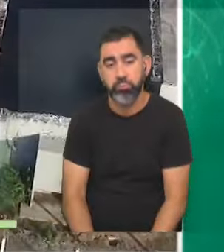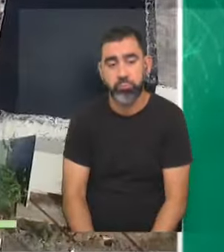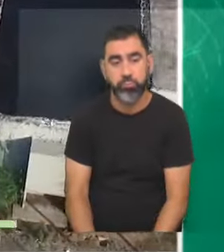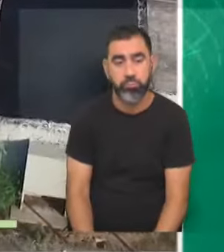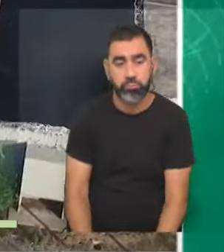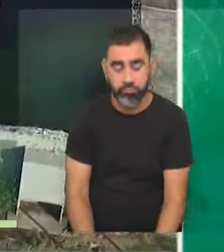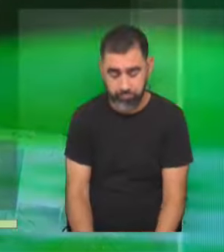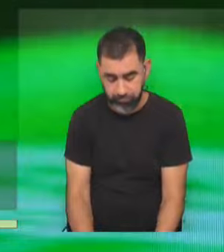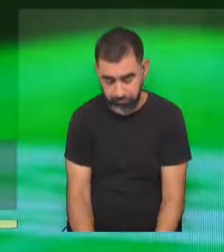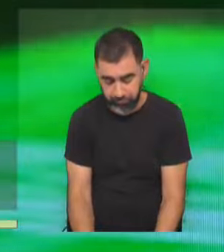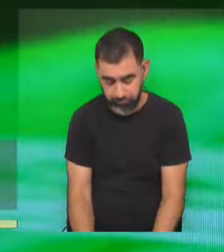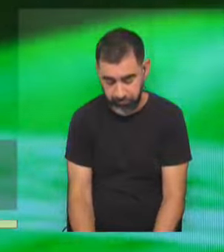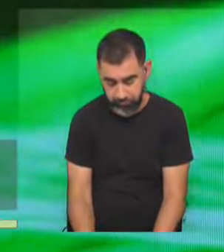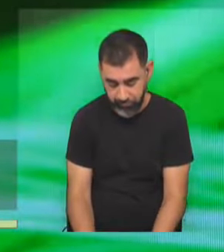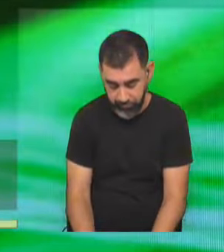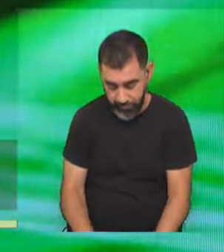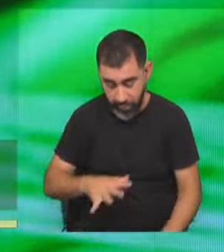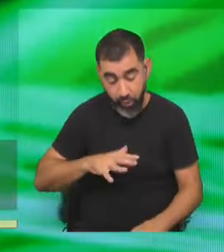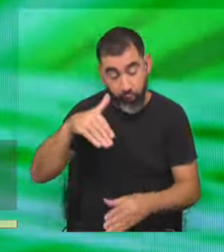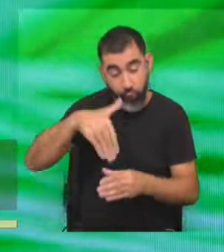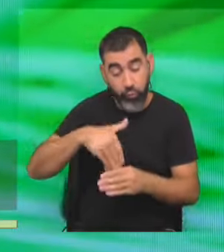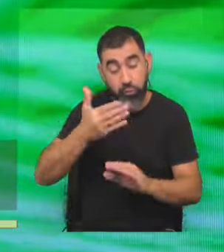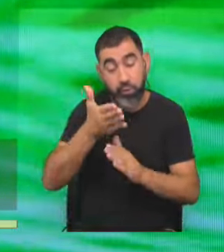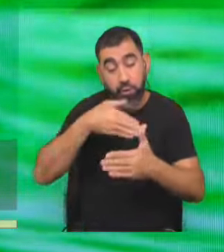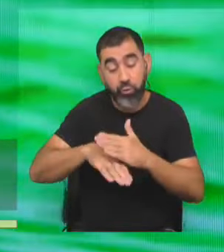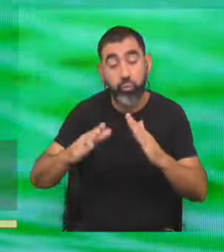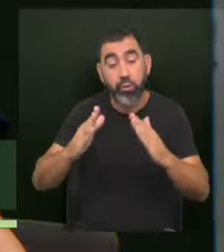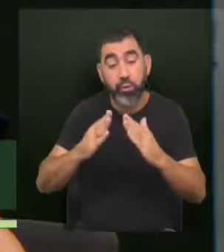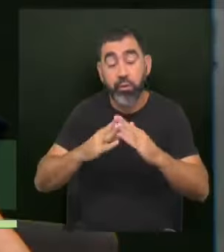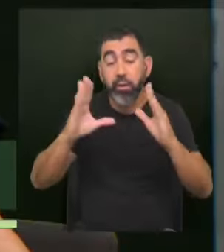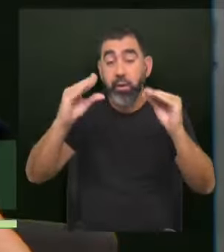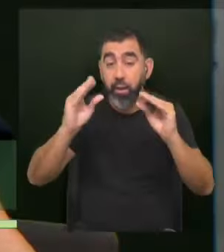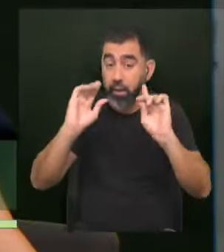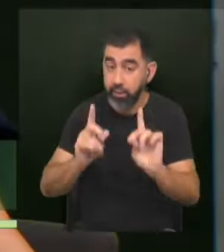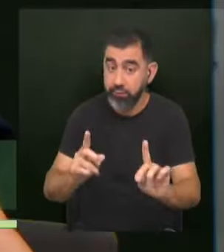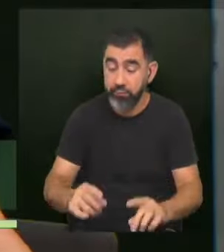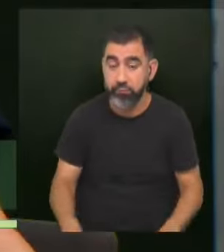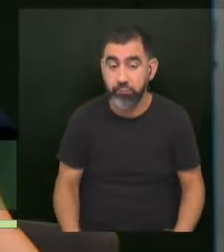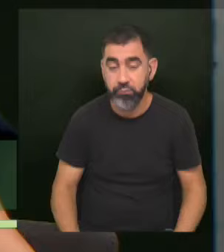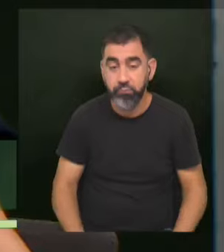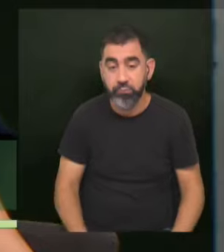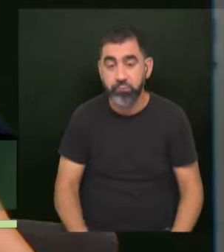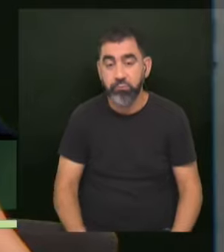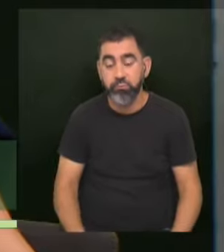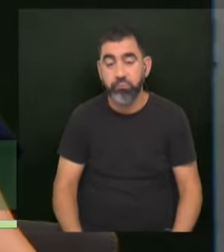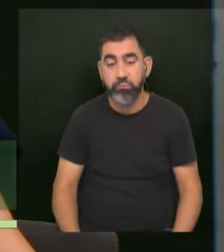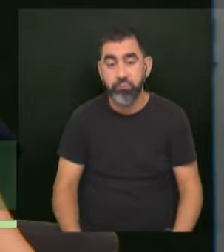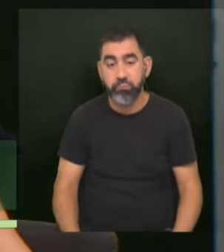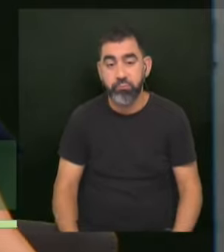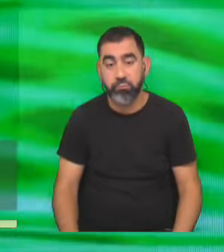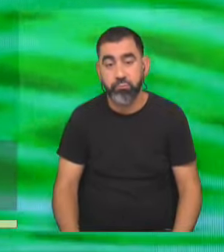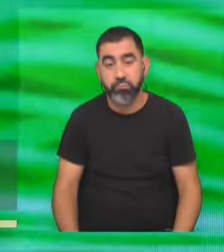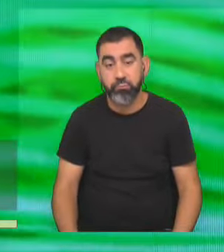nocturnos que iría esa línea no claroo no sé digo eso lo diría esa línea lo digo yo pero pero va mayor